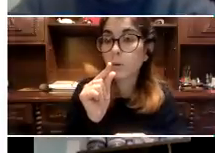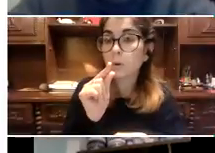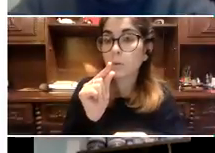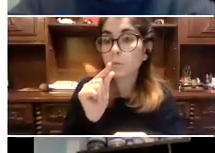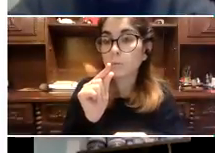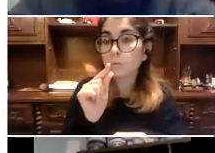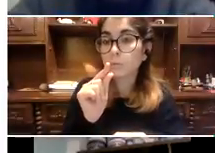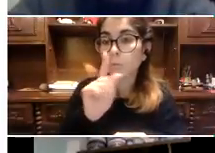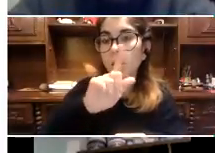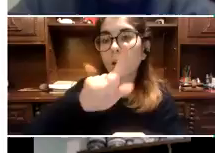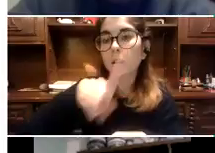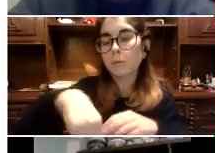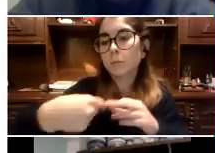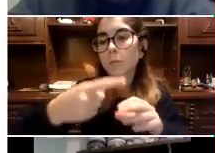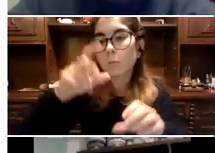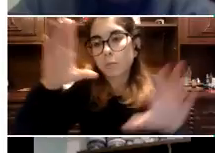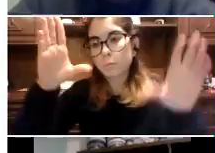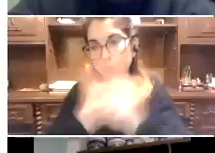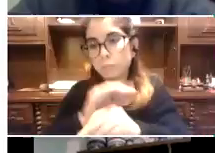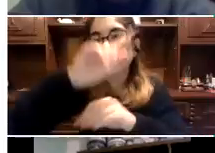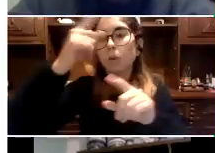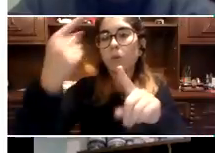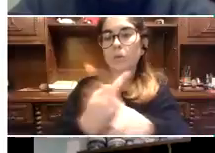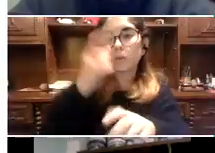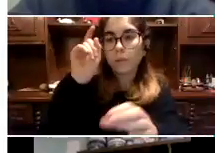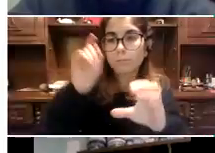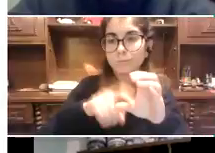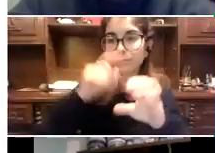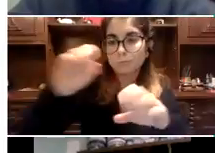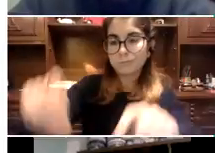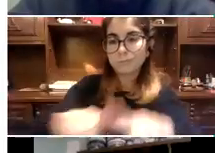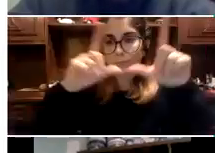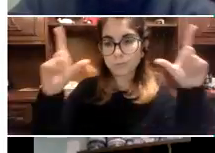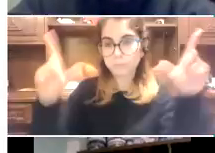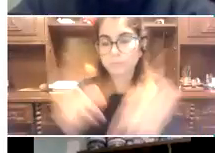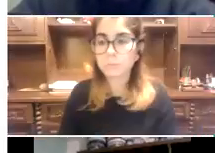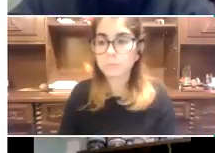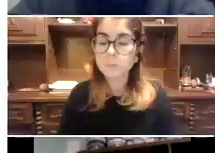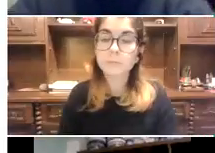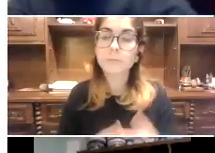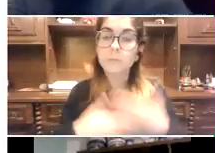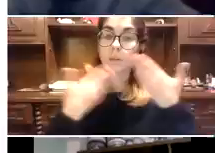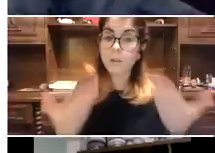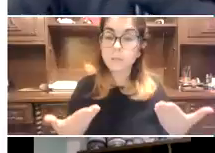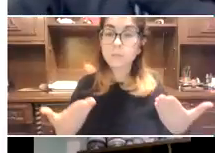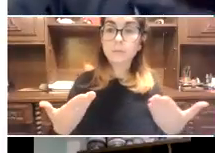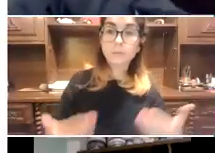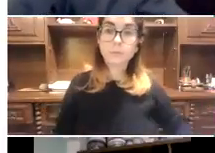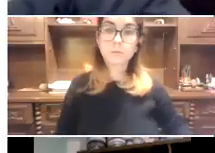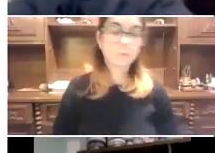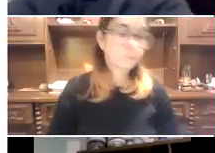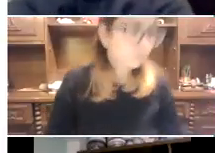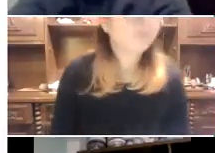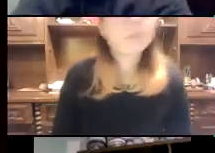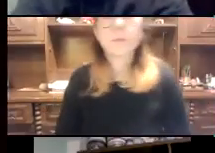sesión. Ya, profe. Gracias. Entonces, vamos a hablar acerca de